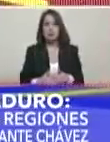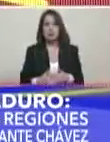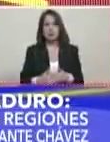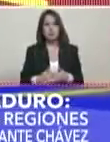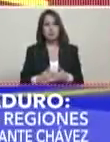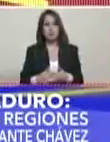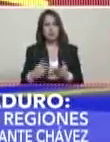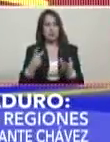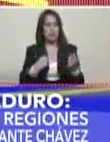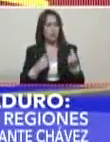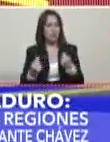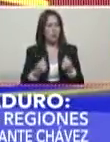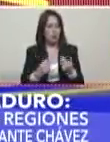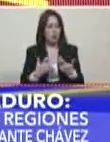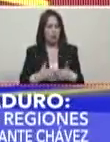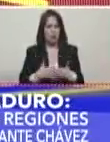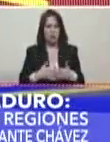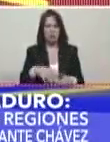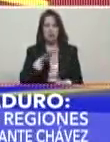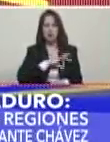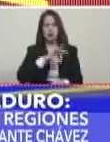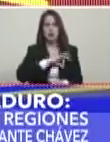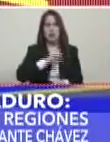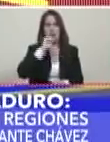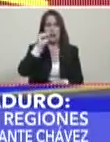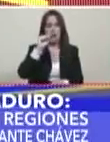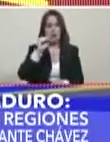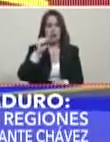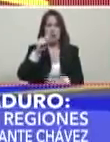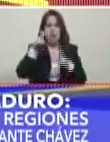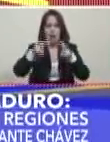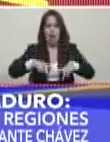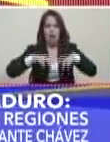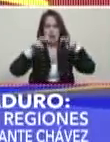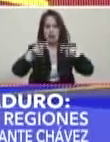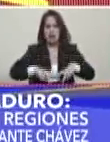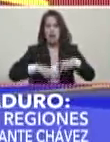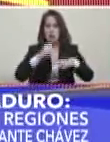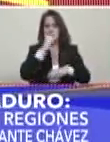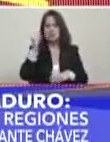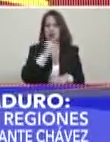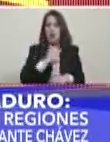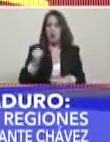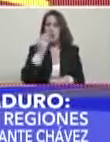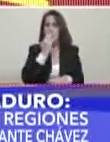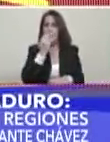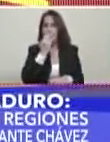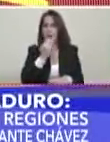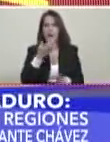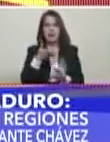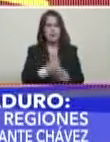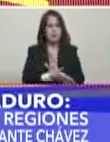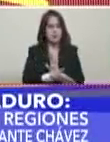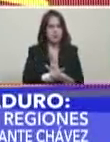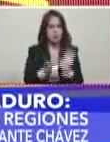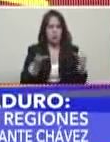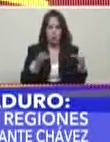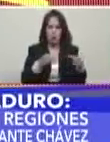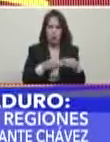unidades económicas: Complejo Socialista Agrario Ezequiel Zamora y sus unidades de producción socialista, Módulo de